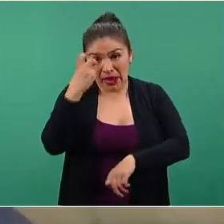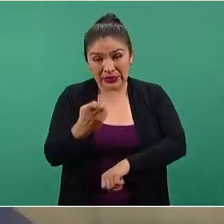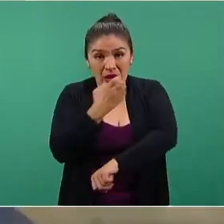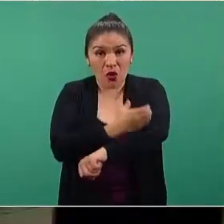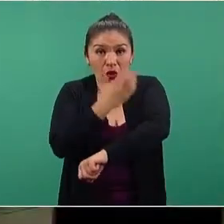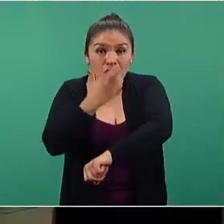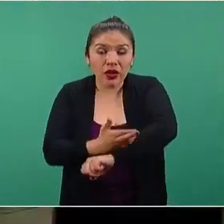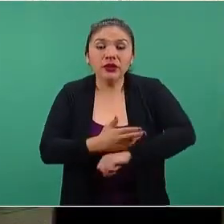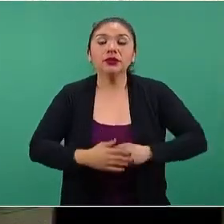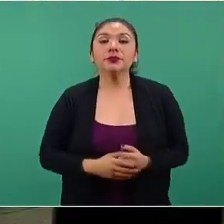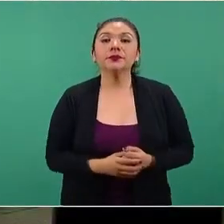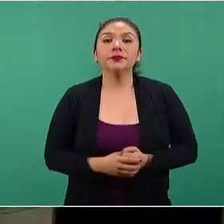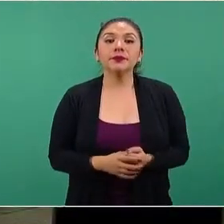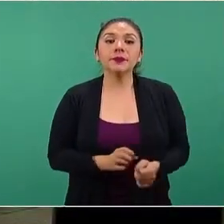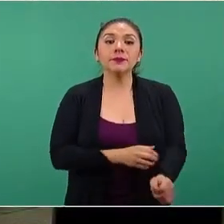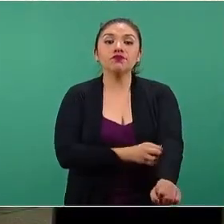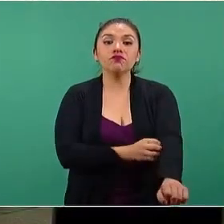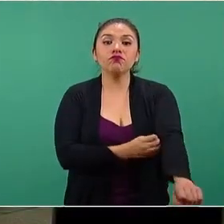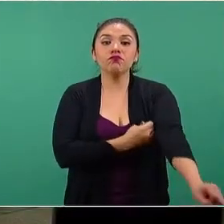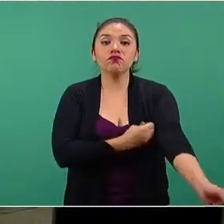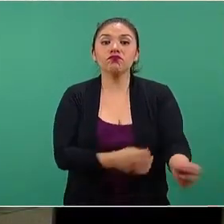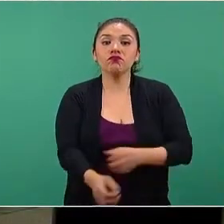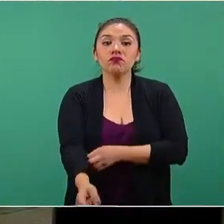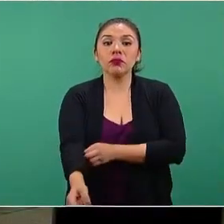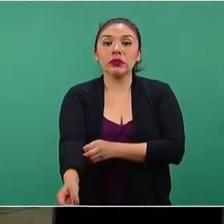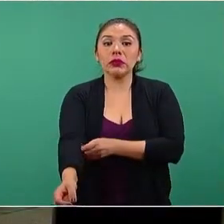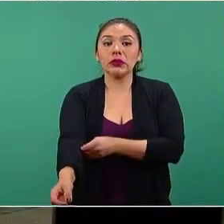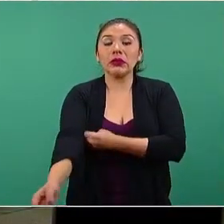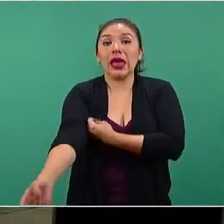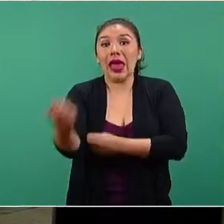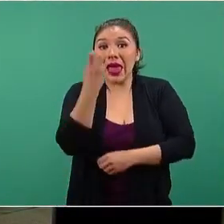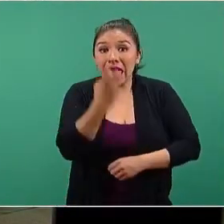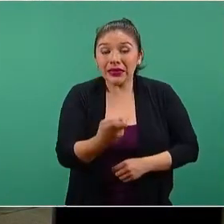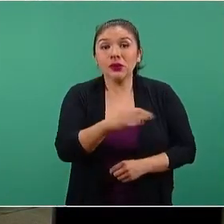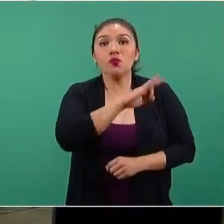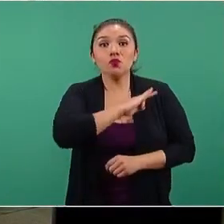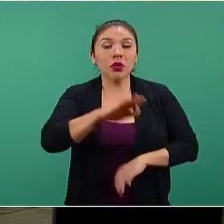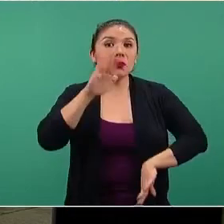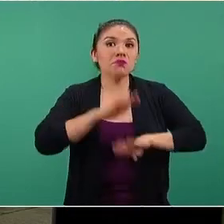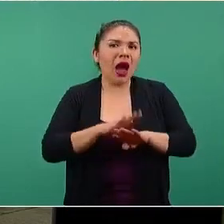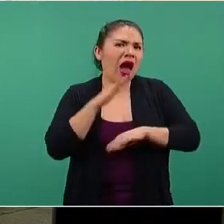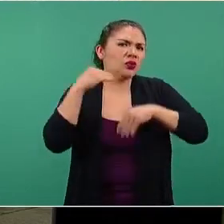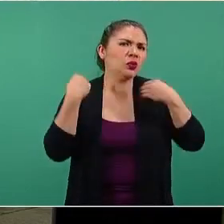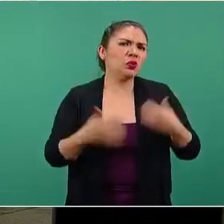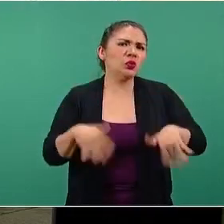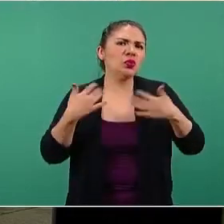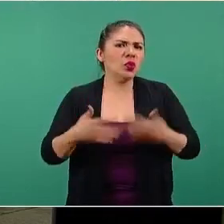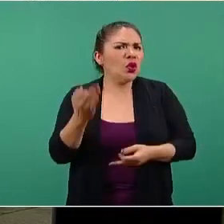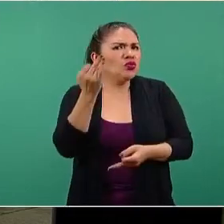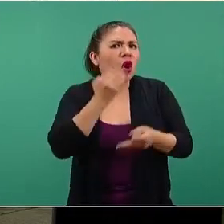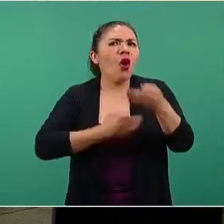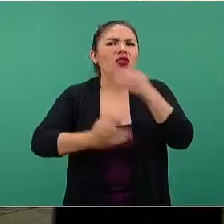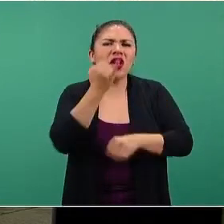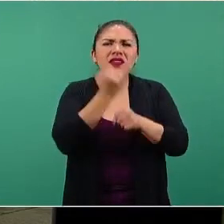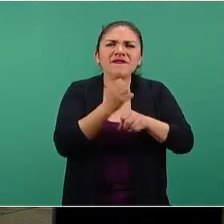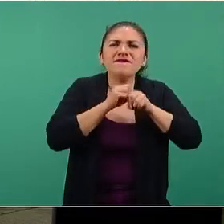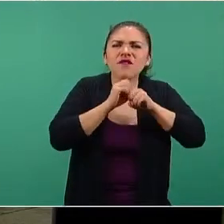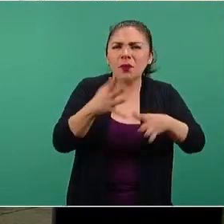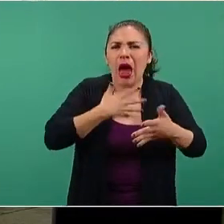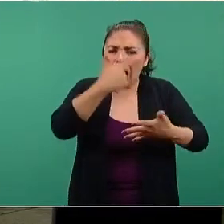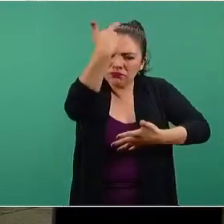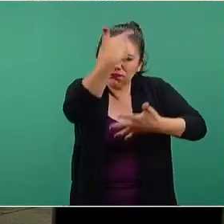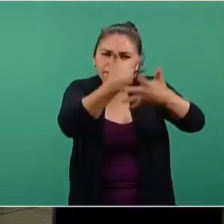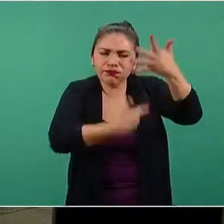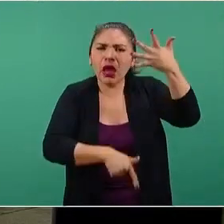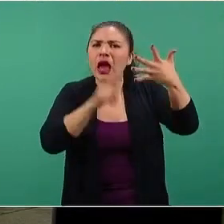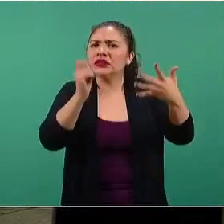coordinación. Y esto nos ha permitido que la enorme mayoría, prácticamente todas las datos que tenemos son